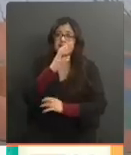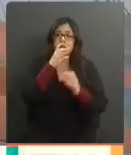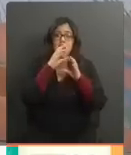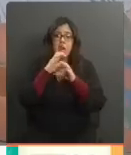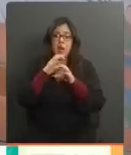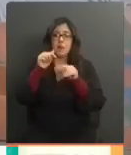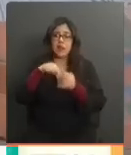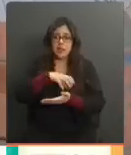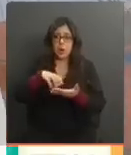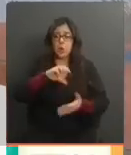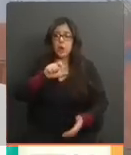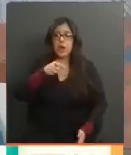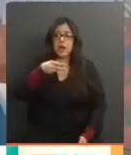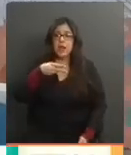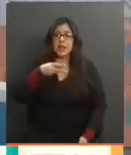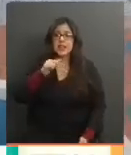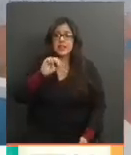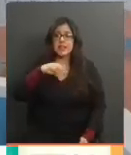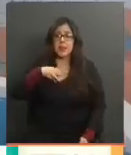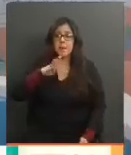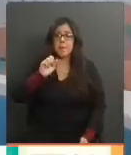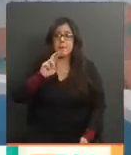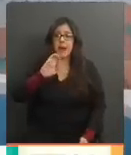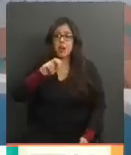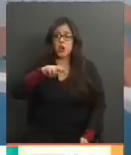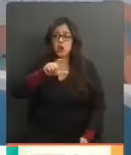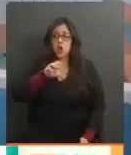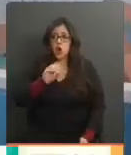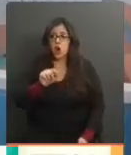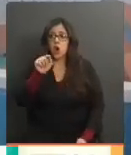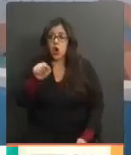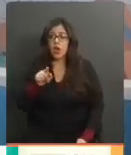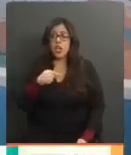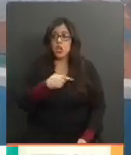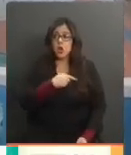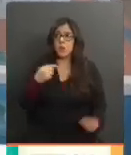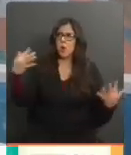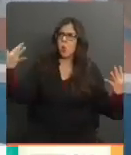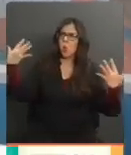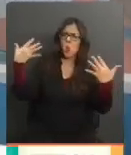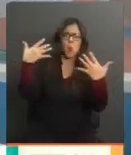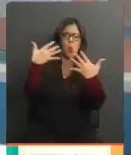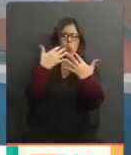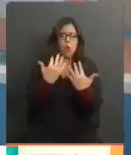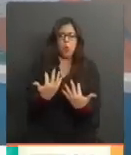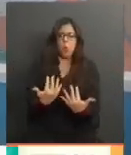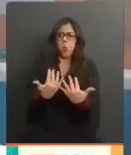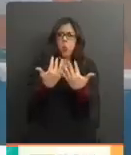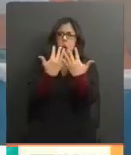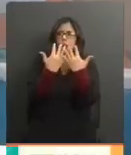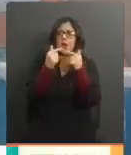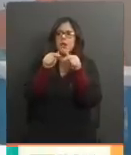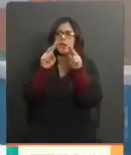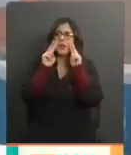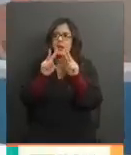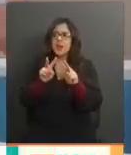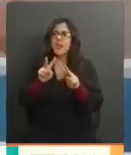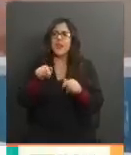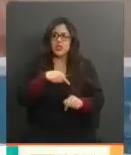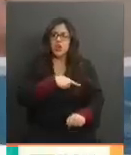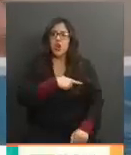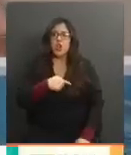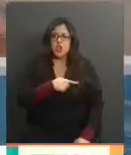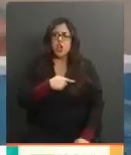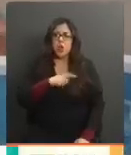Chimbarongo, cuyo nombre tiene mucho que ver con esta neblina, con esta niebla, la niebla del otro lado. Eso significa Chimbarongo.